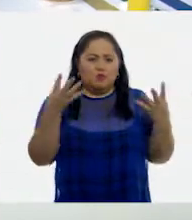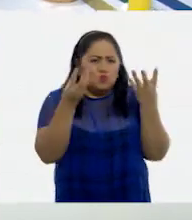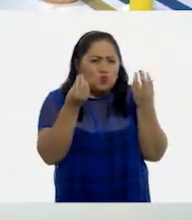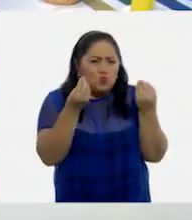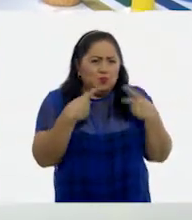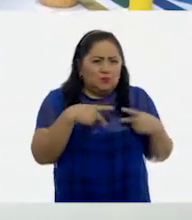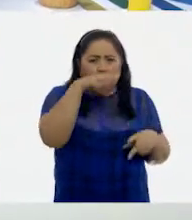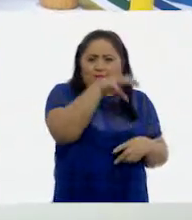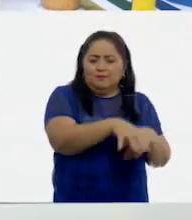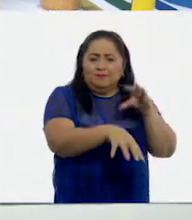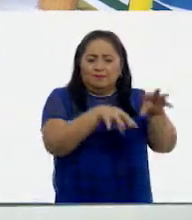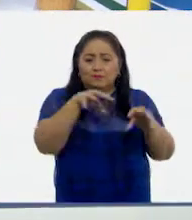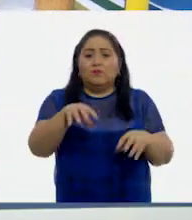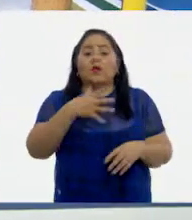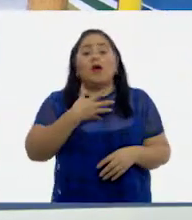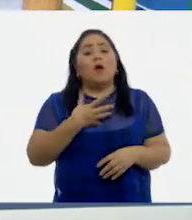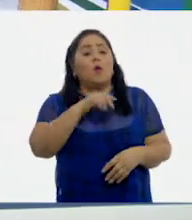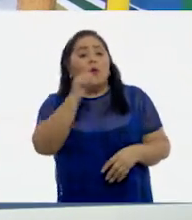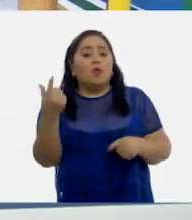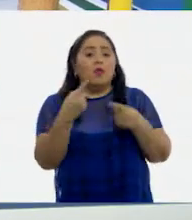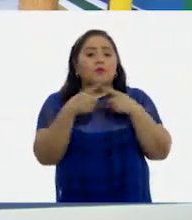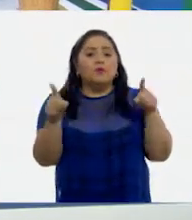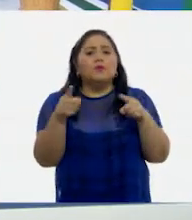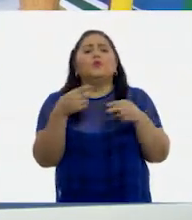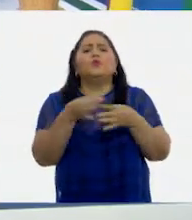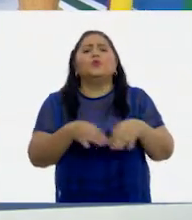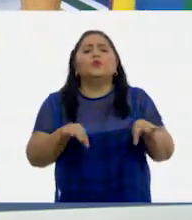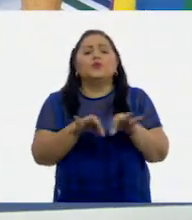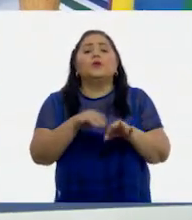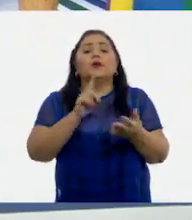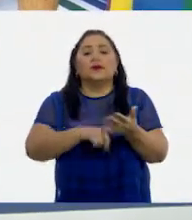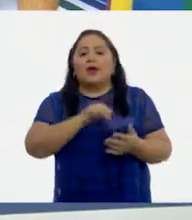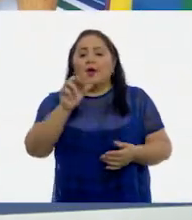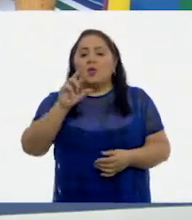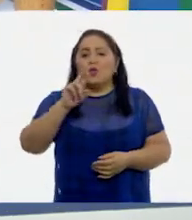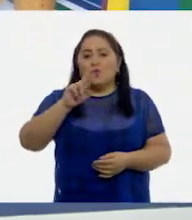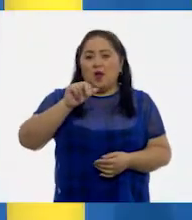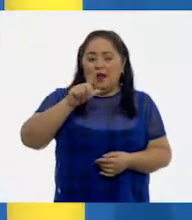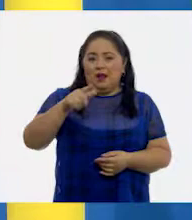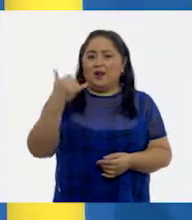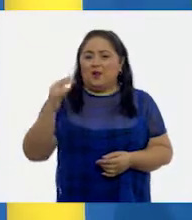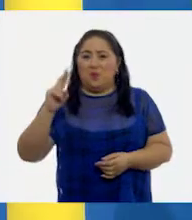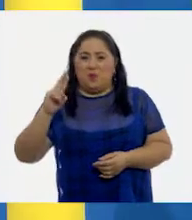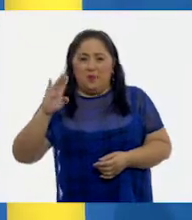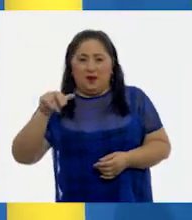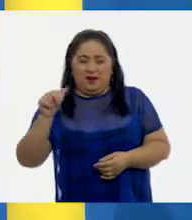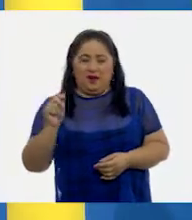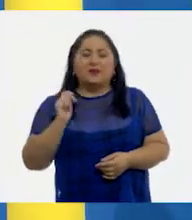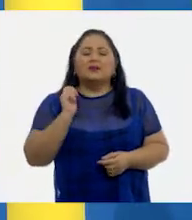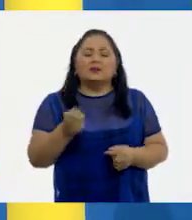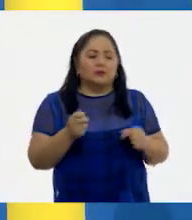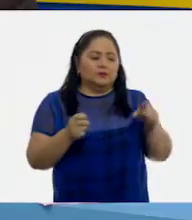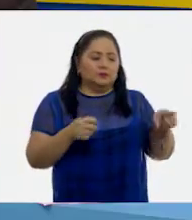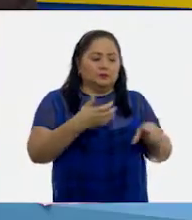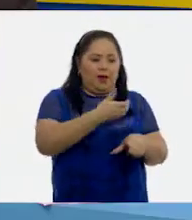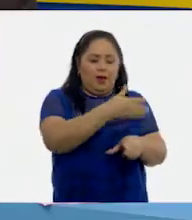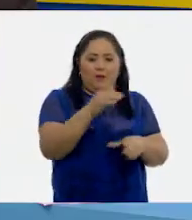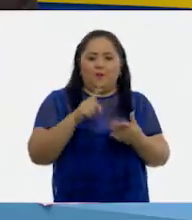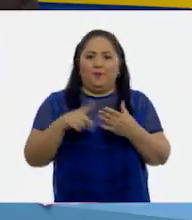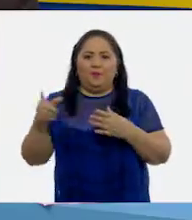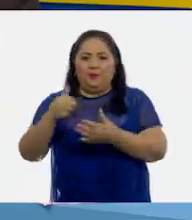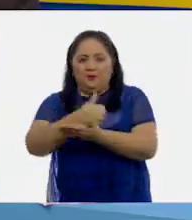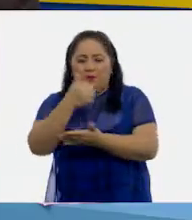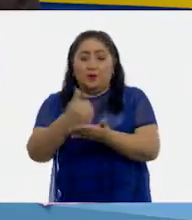concentración, otra diferencia importante entre las poblaciones rural y urbana es que en las